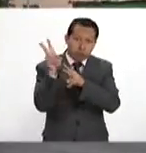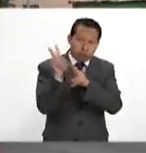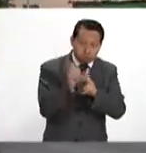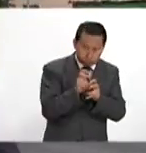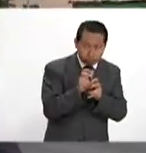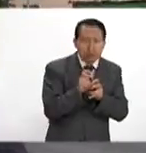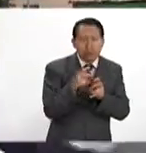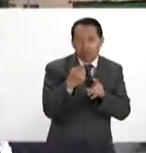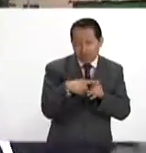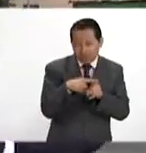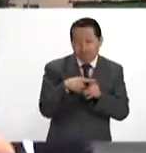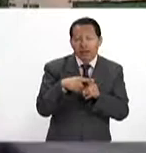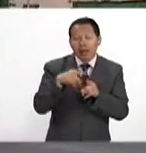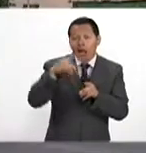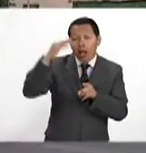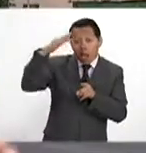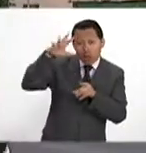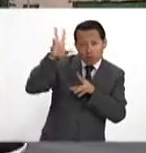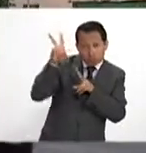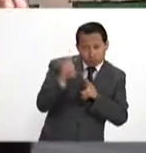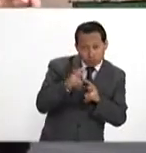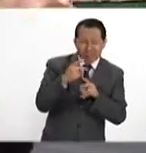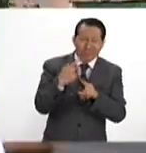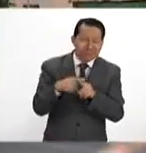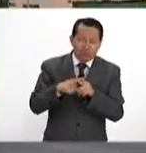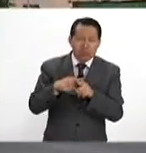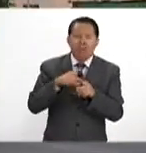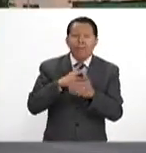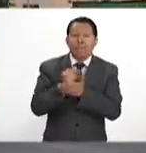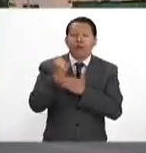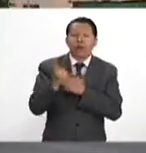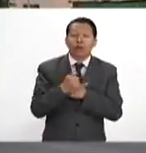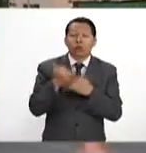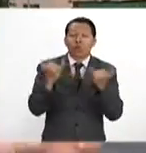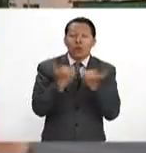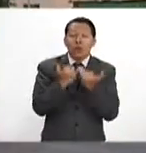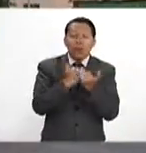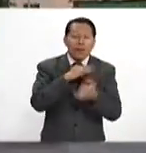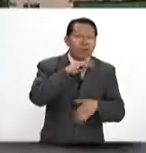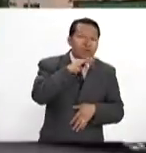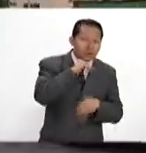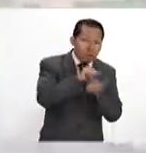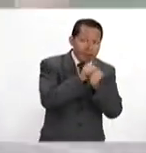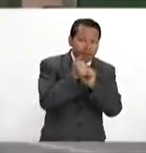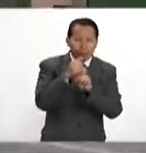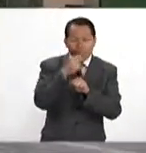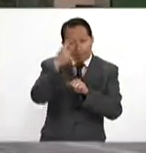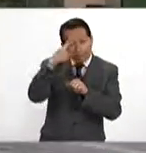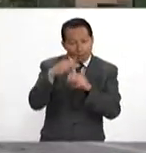acústico, sino también sea un proyecto que transforme la basura en materiales